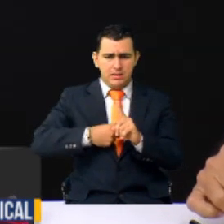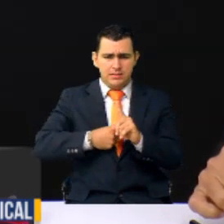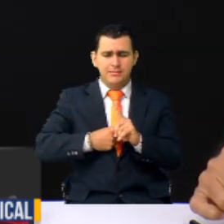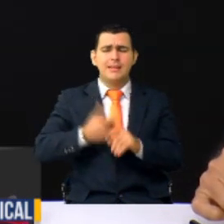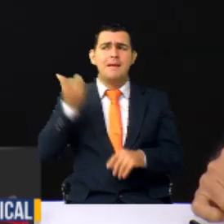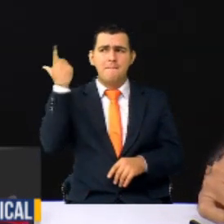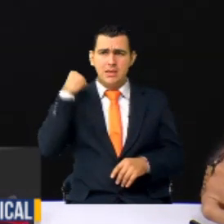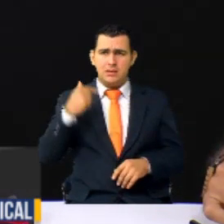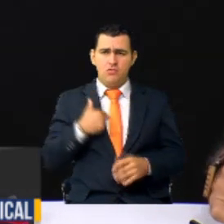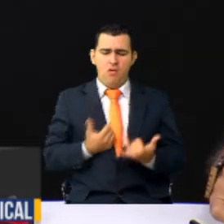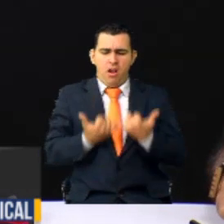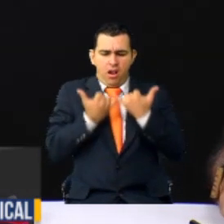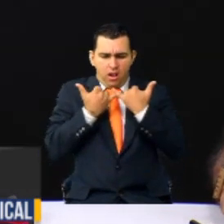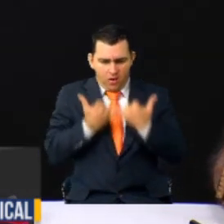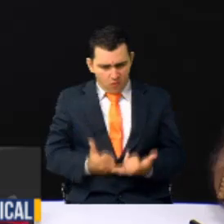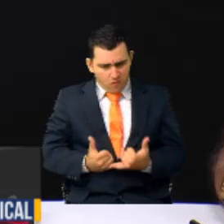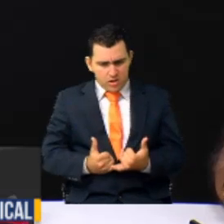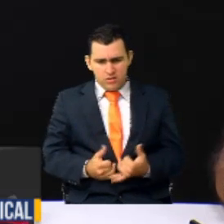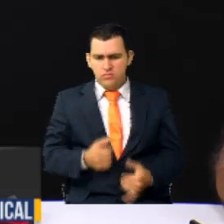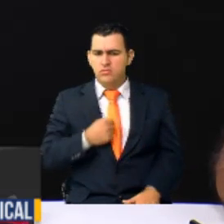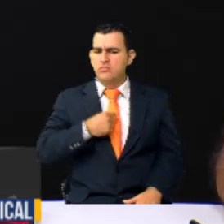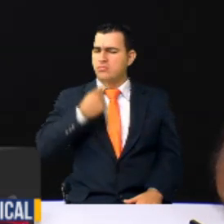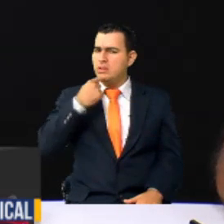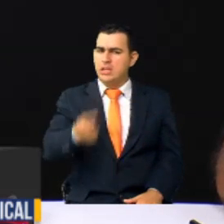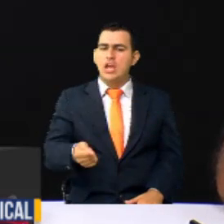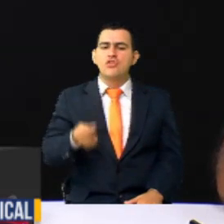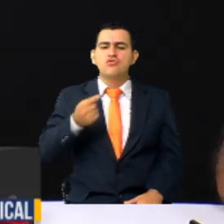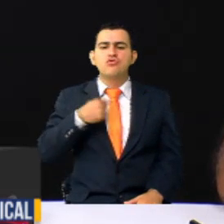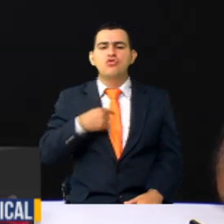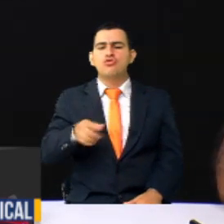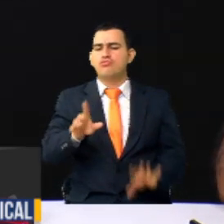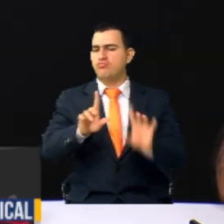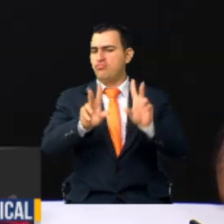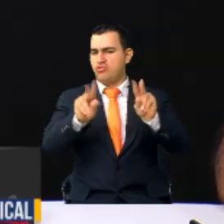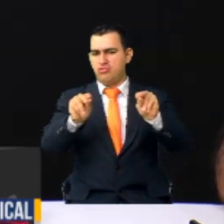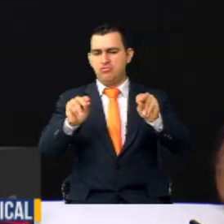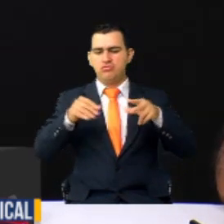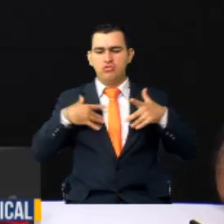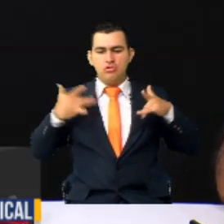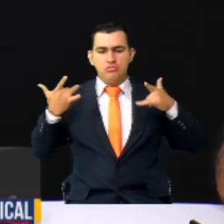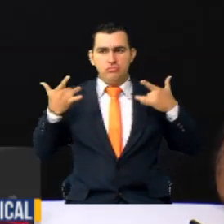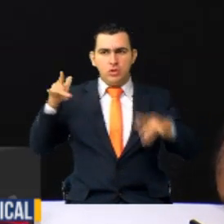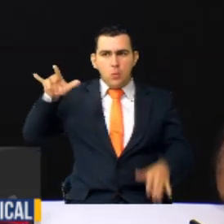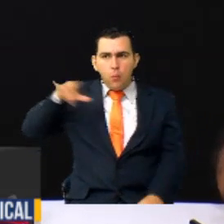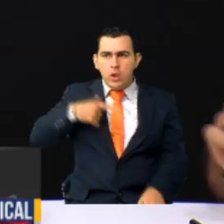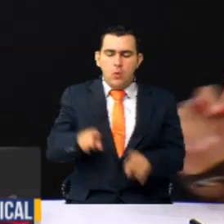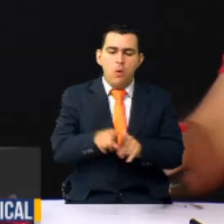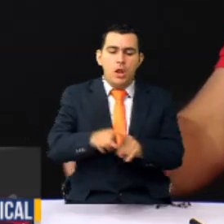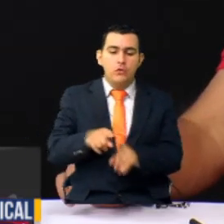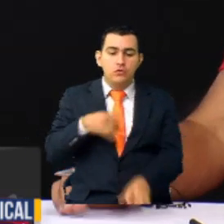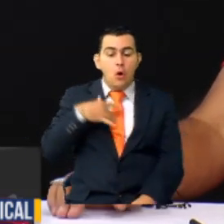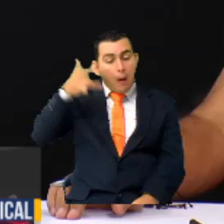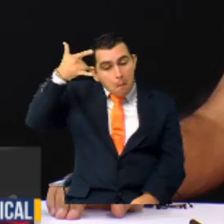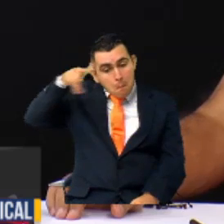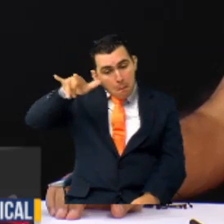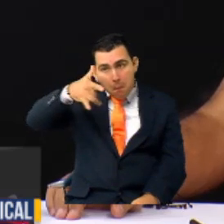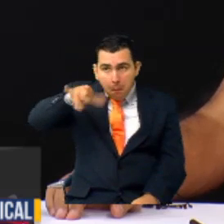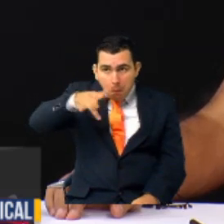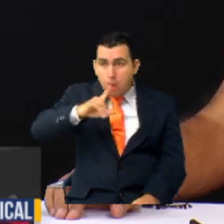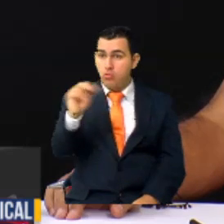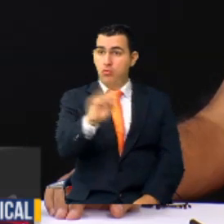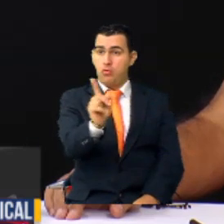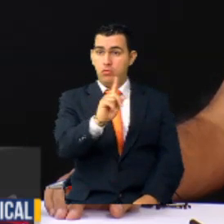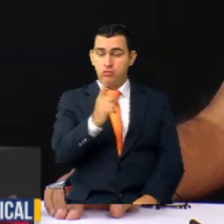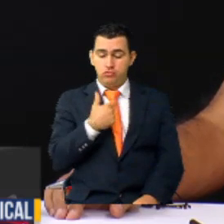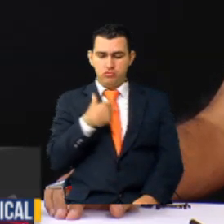lo sostengo hoy, yo no seré el títere de nadie, ni marioneta de nadie. Mi ejercicio ha sido